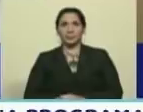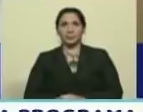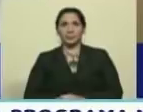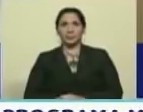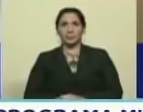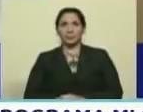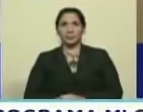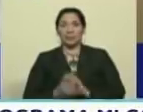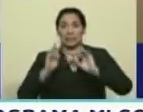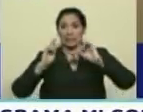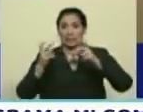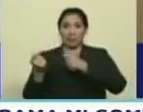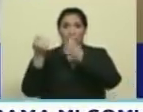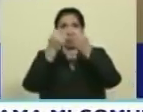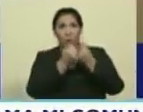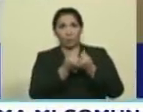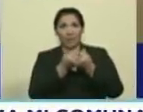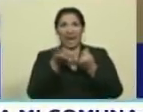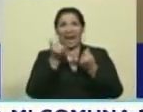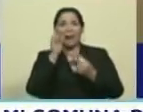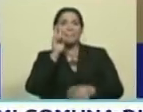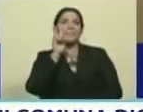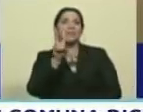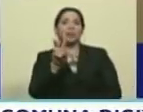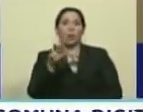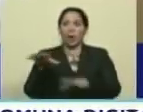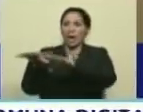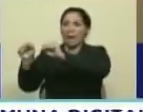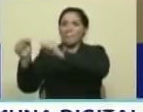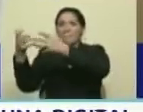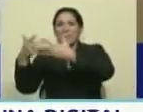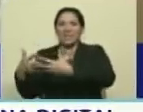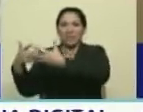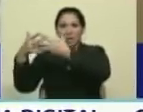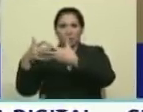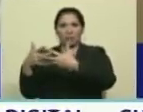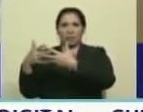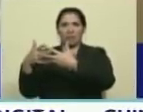En lo económico tenemos una visión capitalista disgregadora,